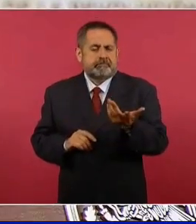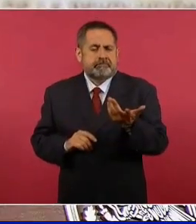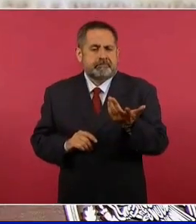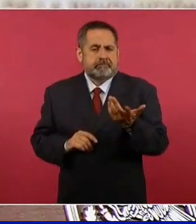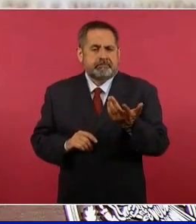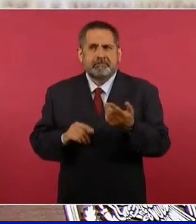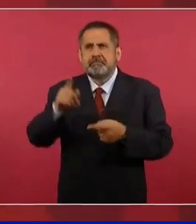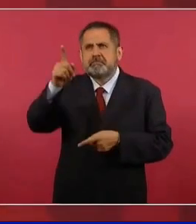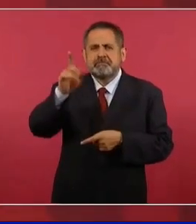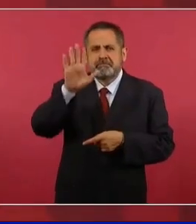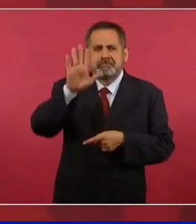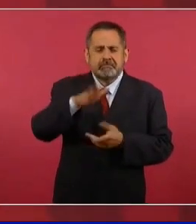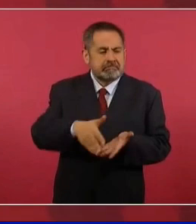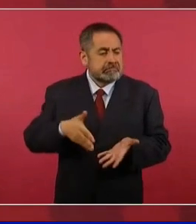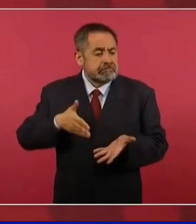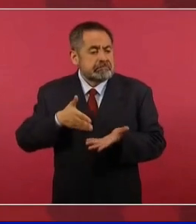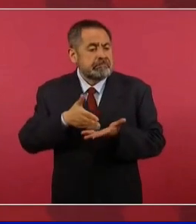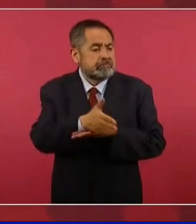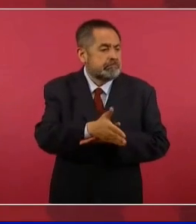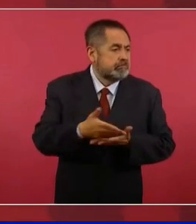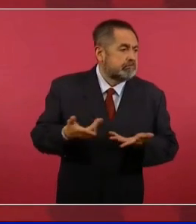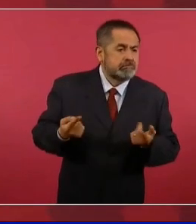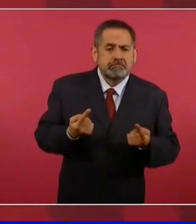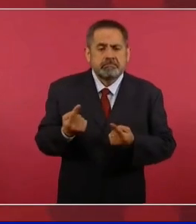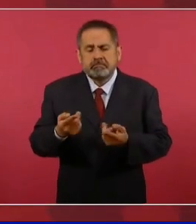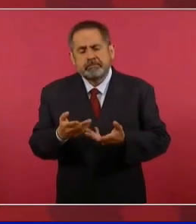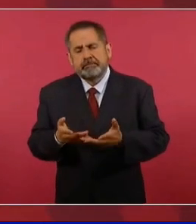actos intervencionistas.